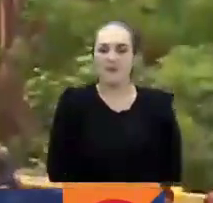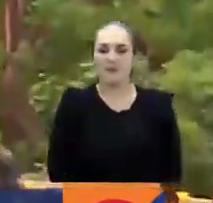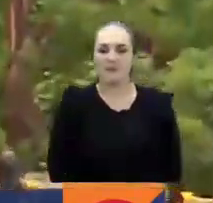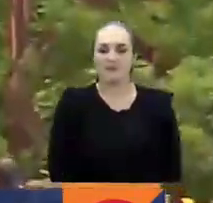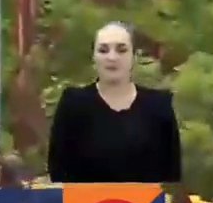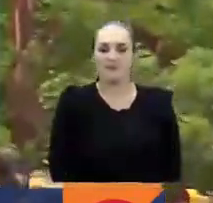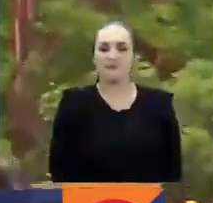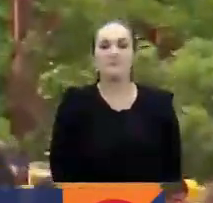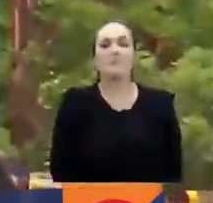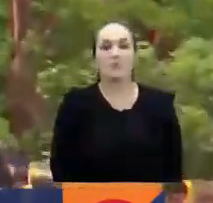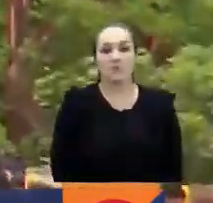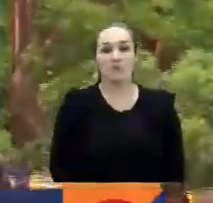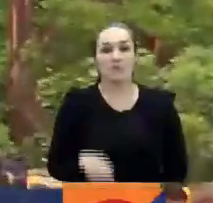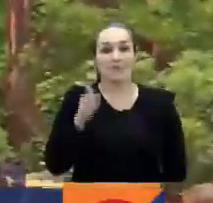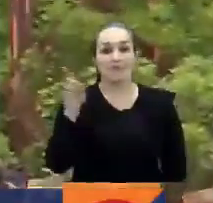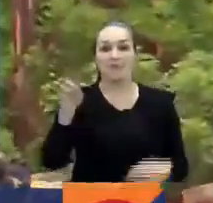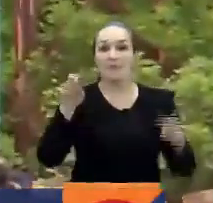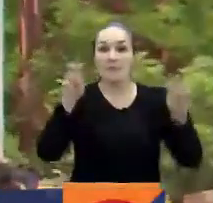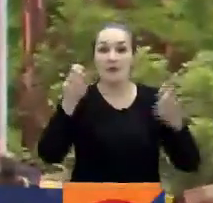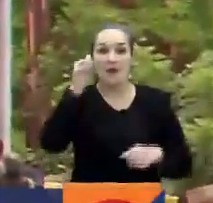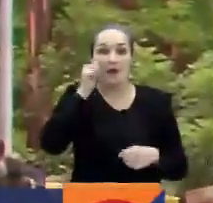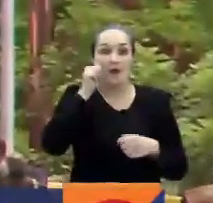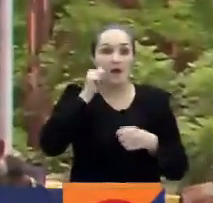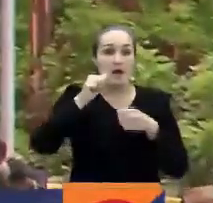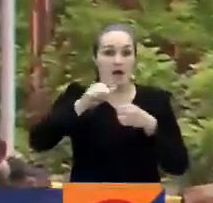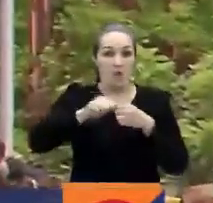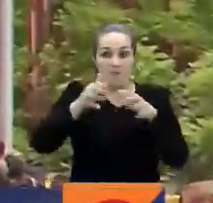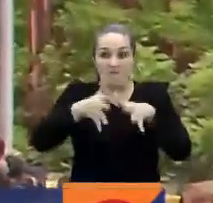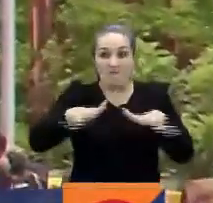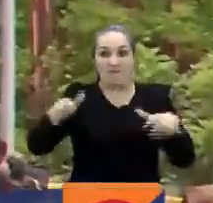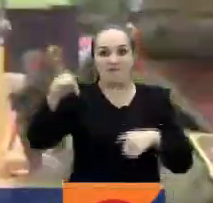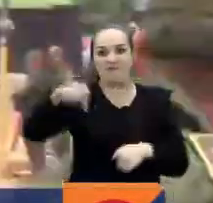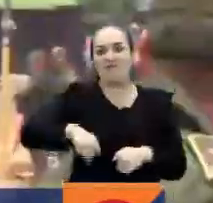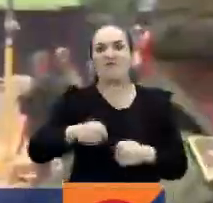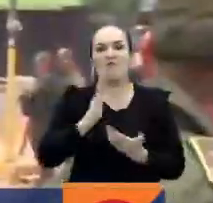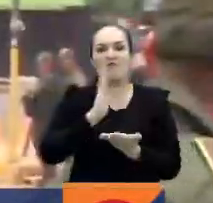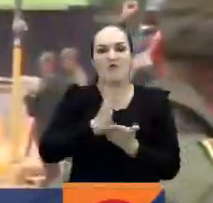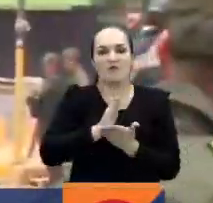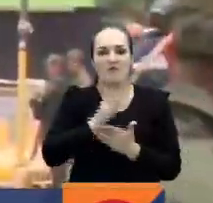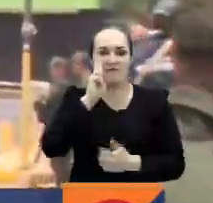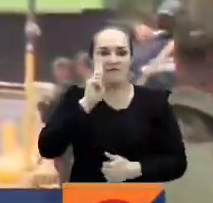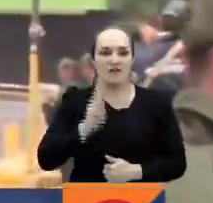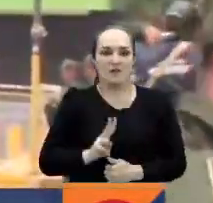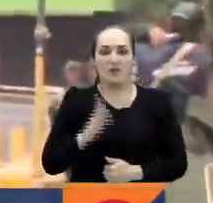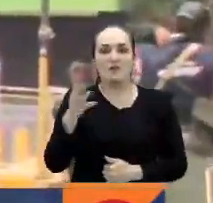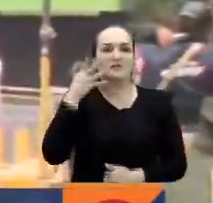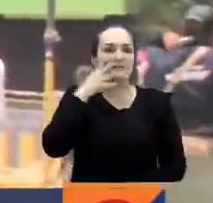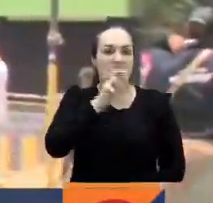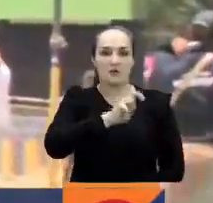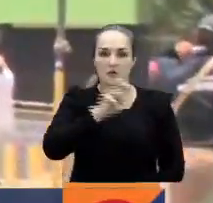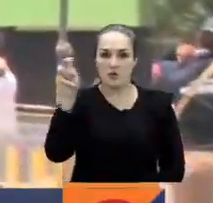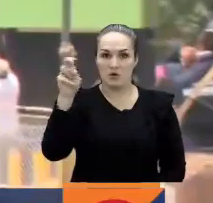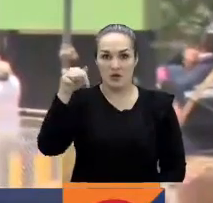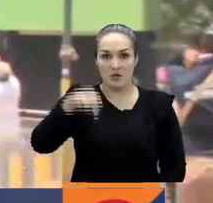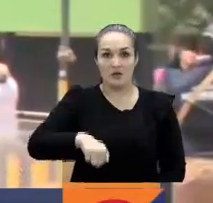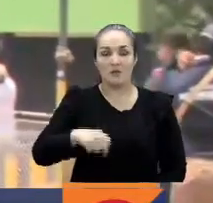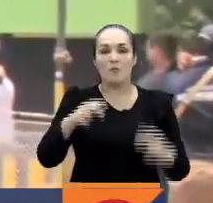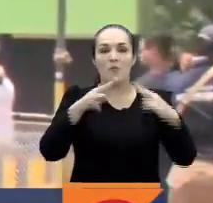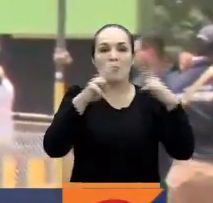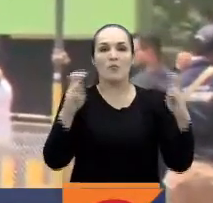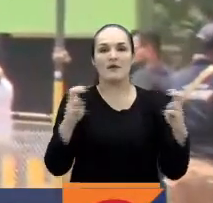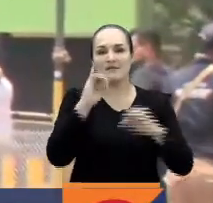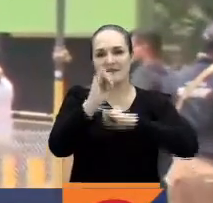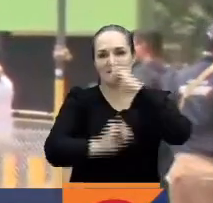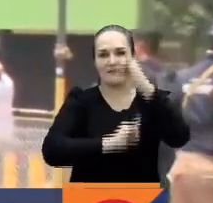conocer también lo que ocurrió allá en Arauca, volvemos aquí a la frontera con Venezuela en el sector de Norte de Santander, Puente Internacional Simón Bolívar,